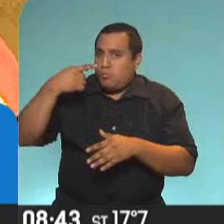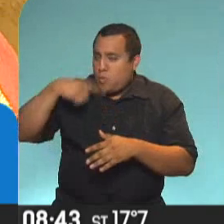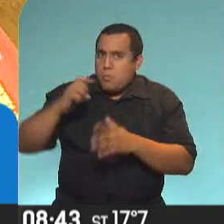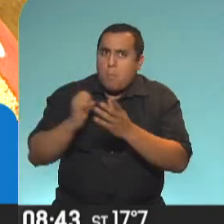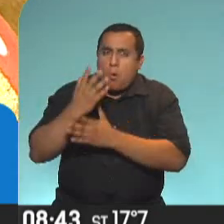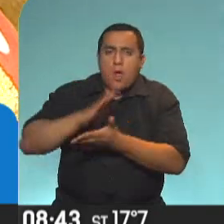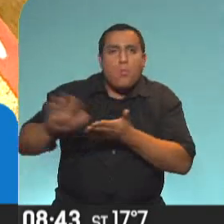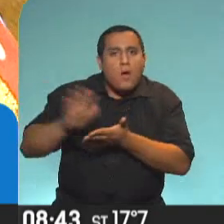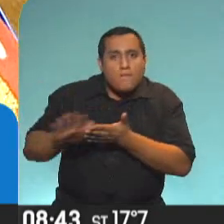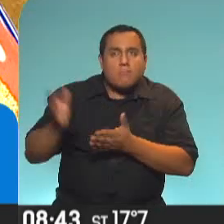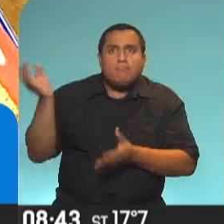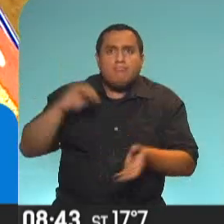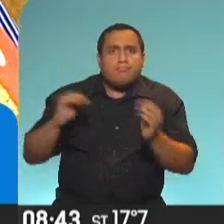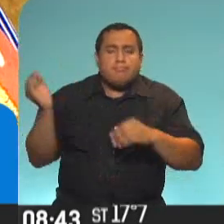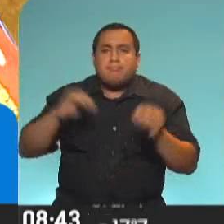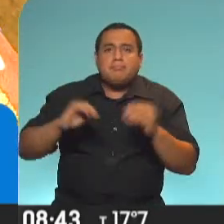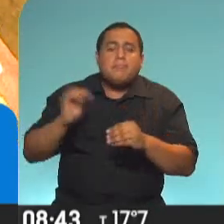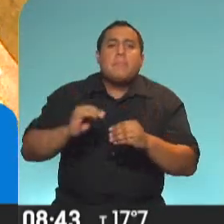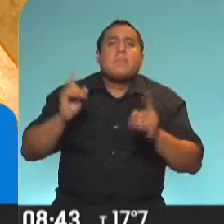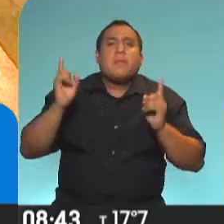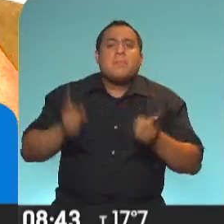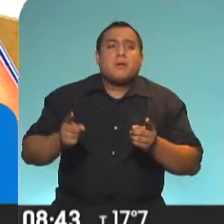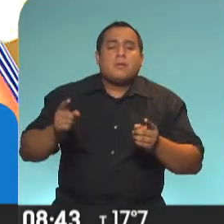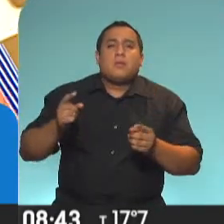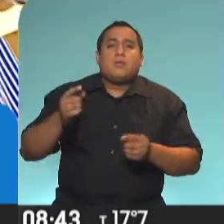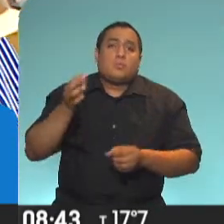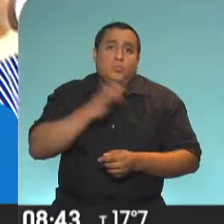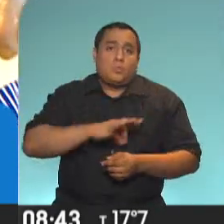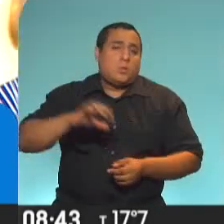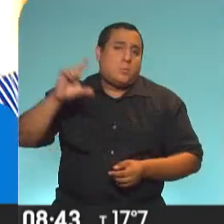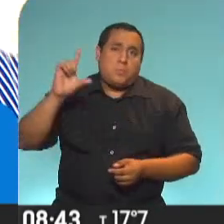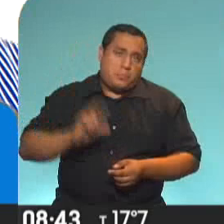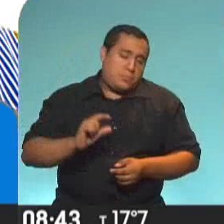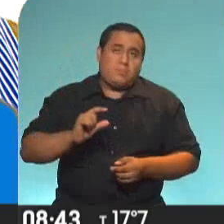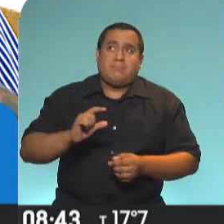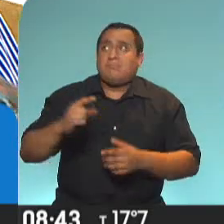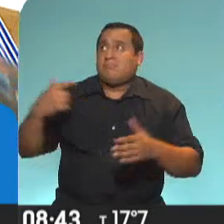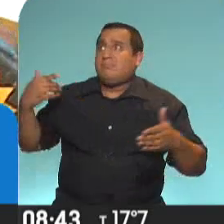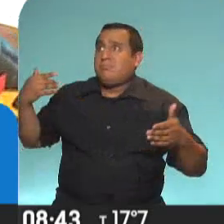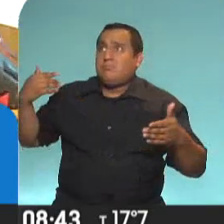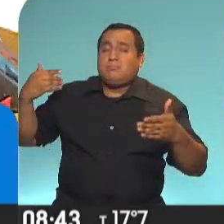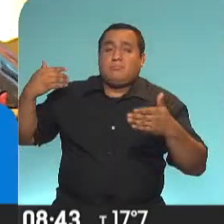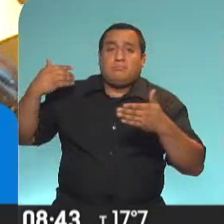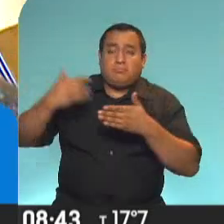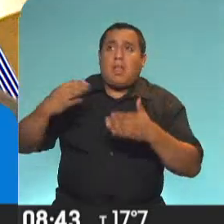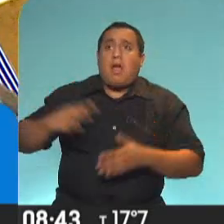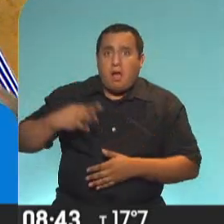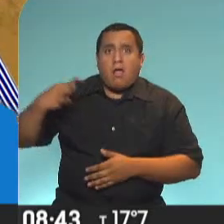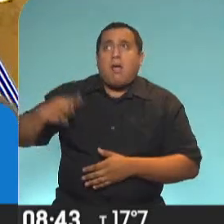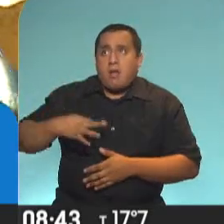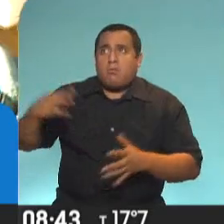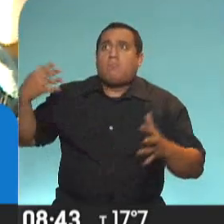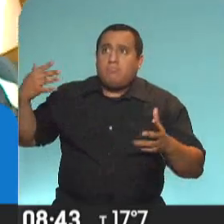que se fue agregando. Hay una caída del salario real en los últimos años de